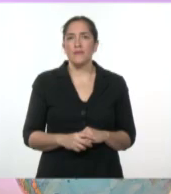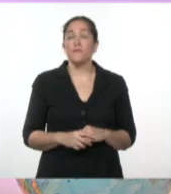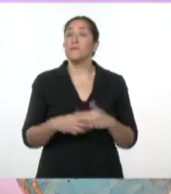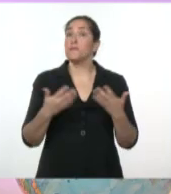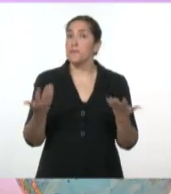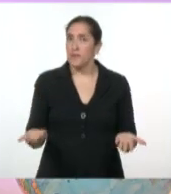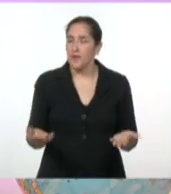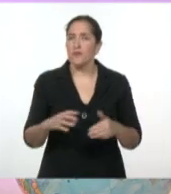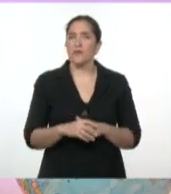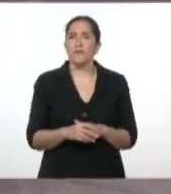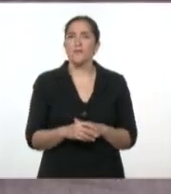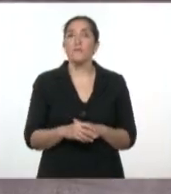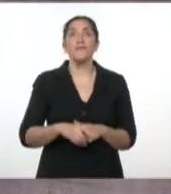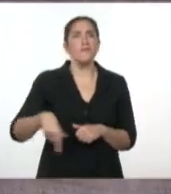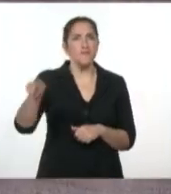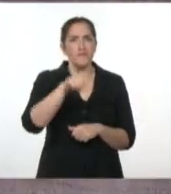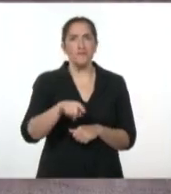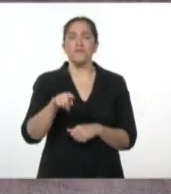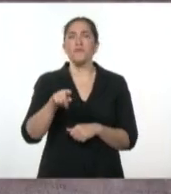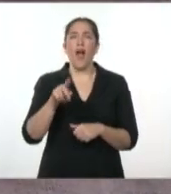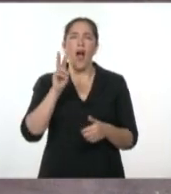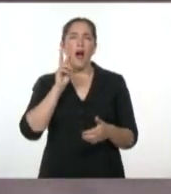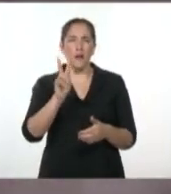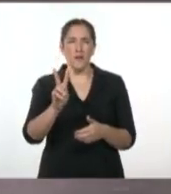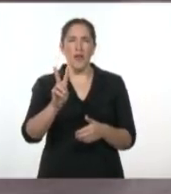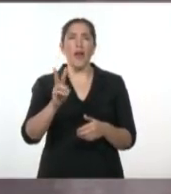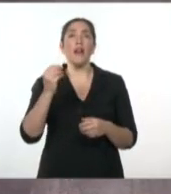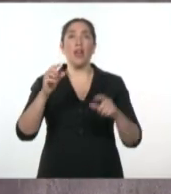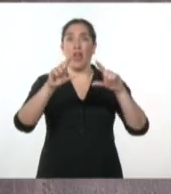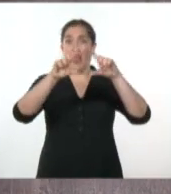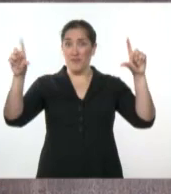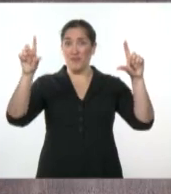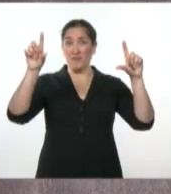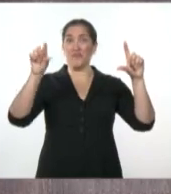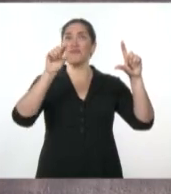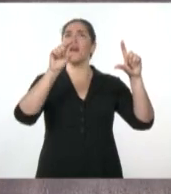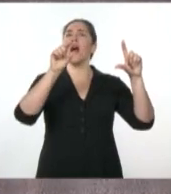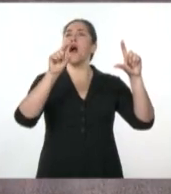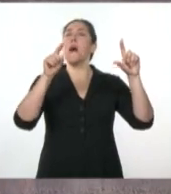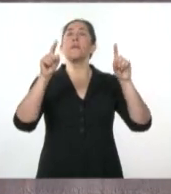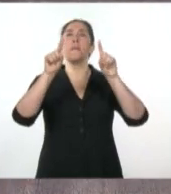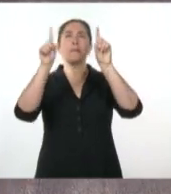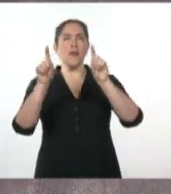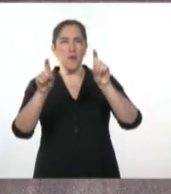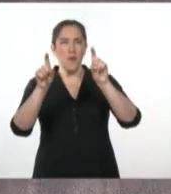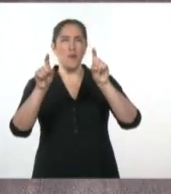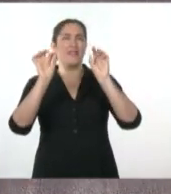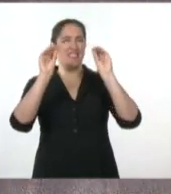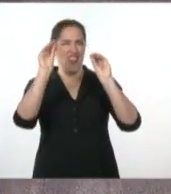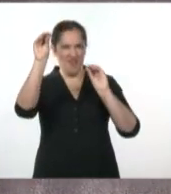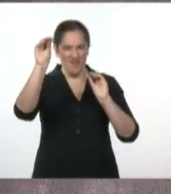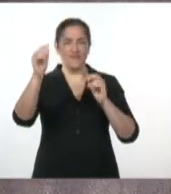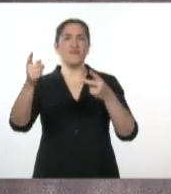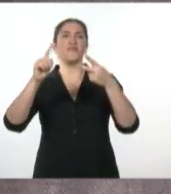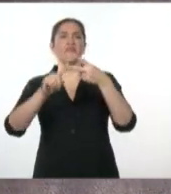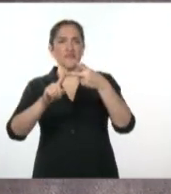Entonces, podemos ver que, además de la pregunta de organizar el texto de manera que veamos la causa y